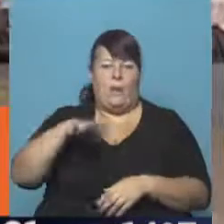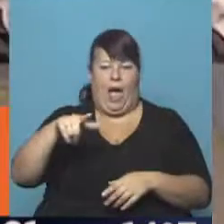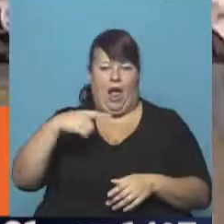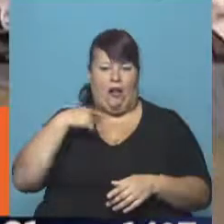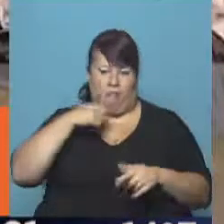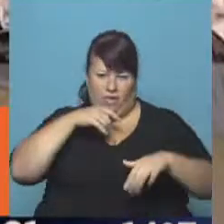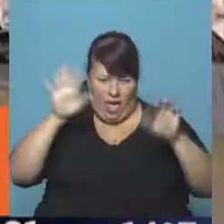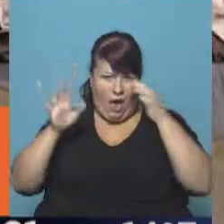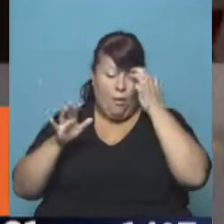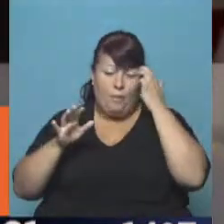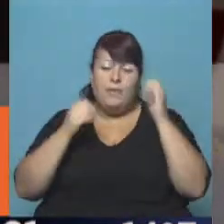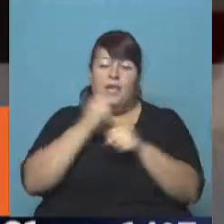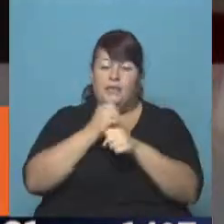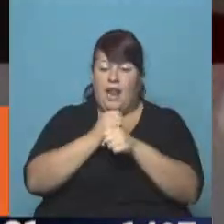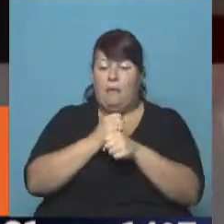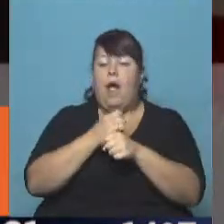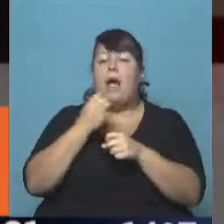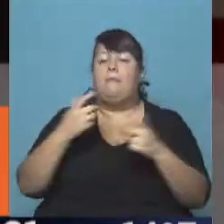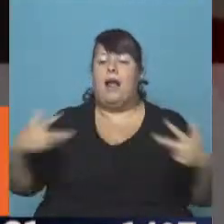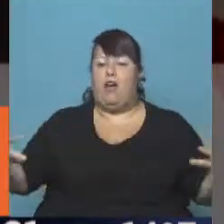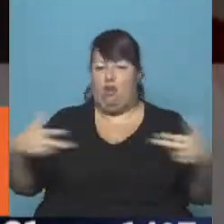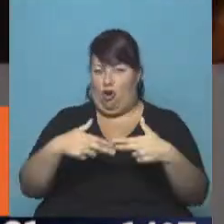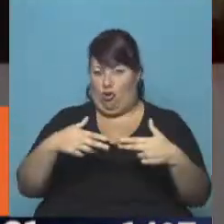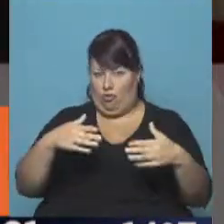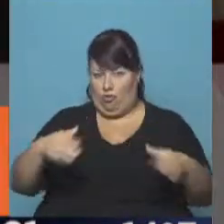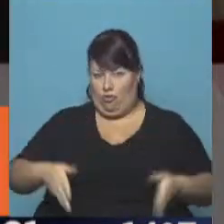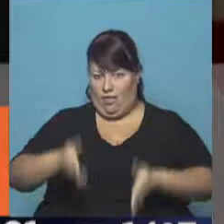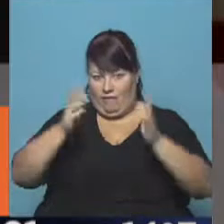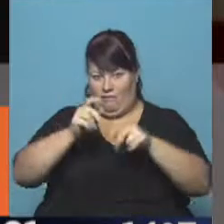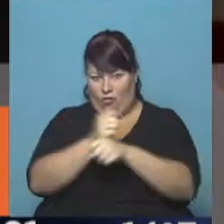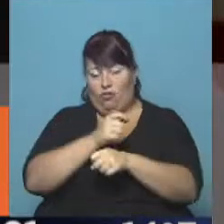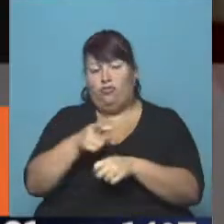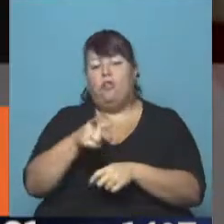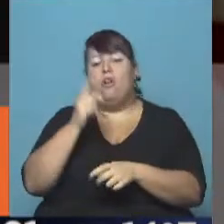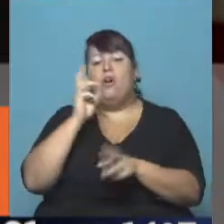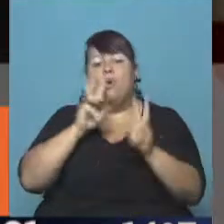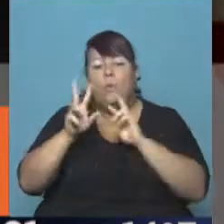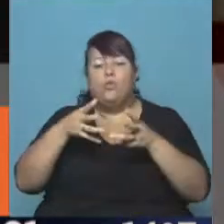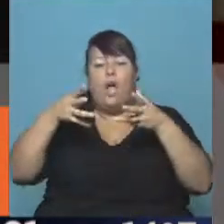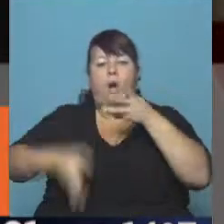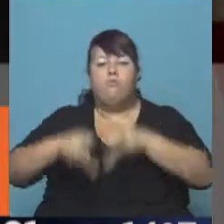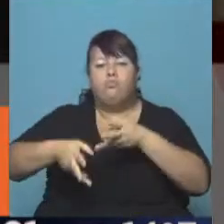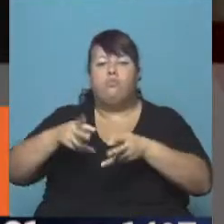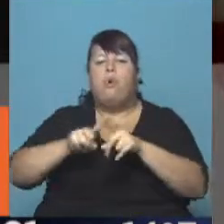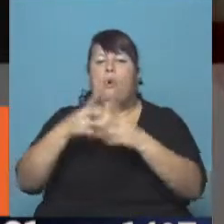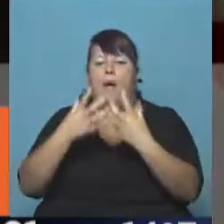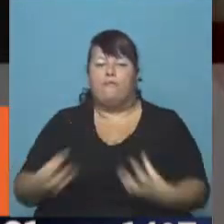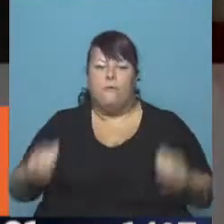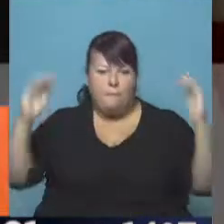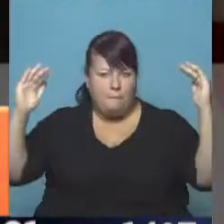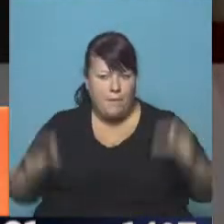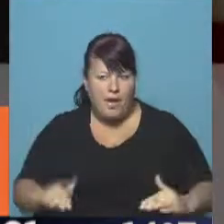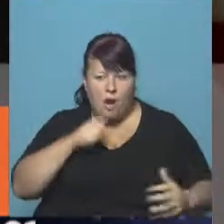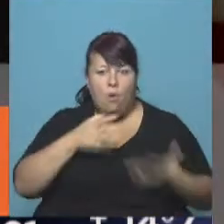afectada se ha trabajado en el cierre de la brecha y actualmente se está trabajando en el bombeo para disminuir los niveles de